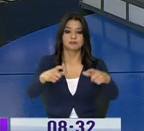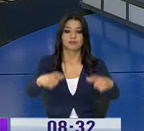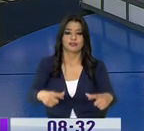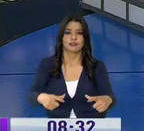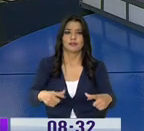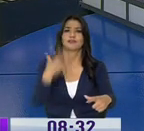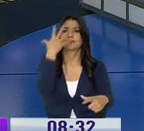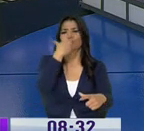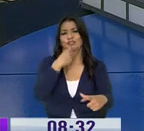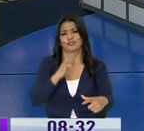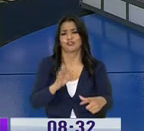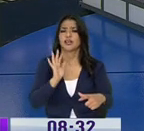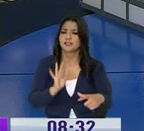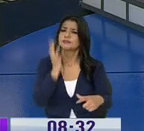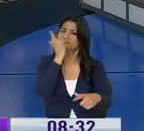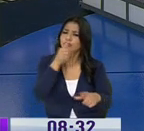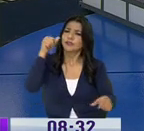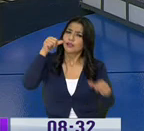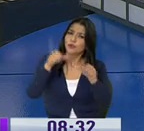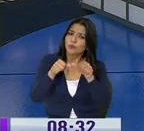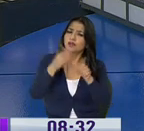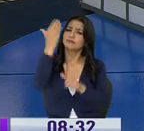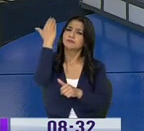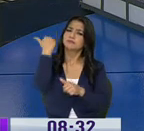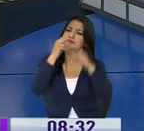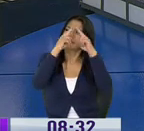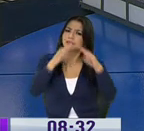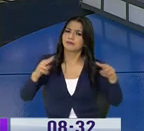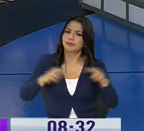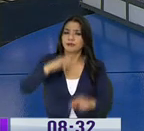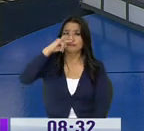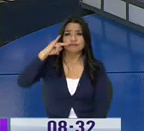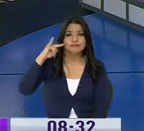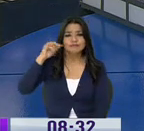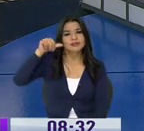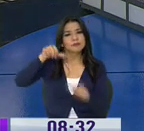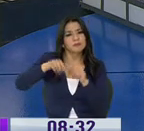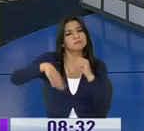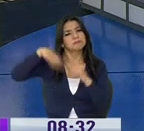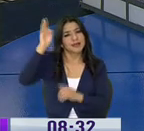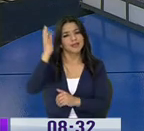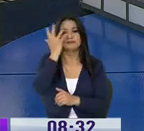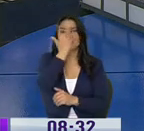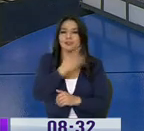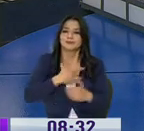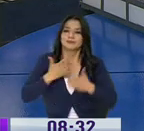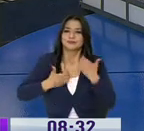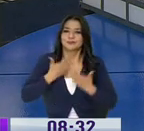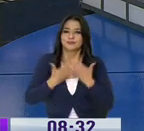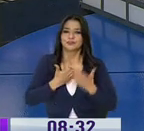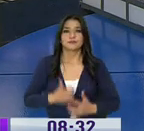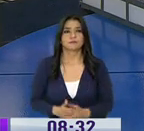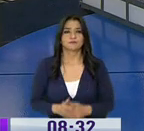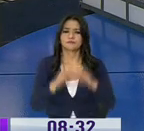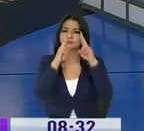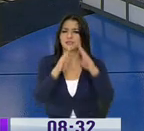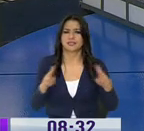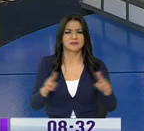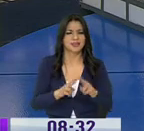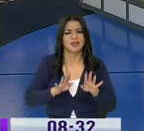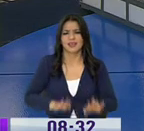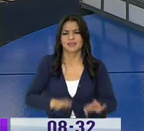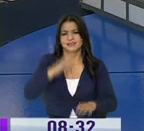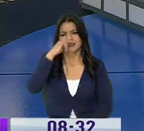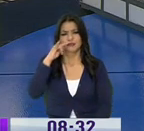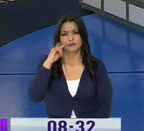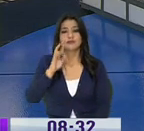Ah, qué lindo, esos son lindos recuerdos de las Navidades. Sí. Cuando uno es niño recuerda más y se emociona también. Bueno, la Navidad es de los niños, sin duda